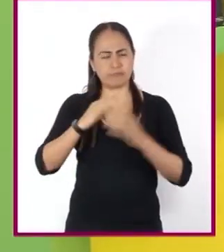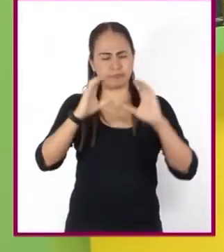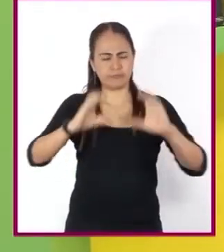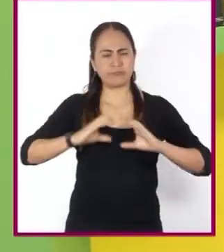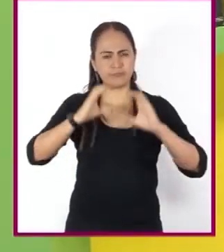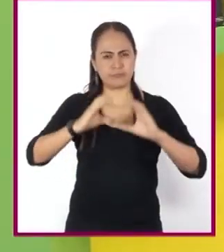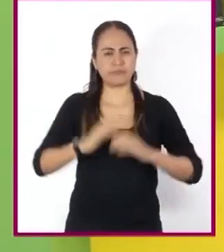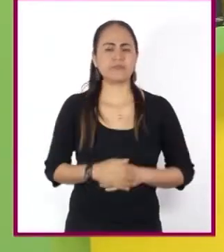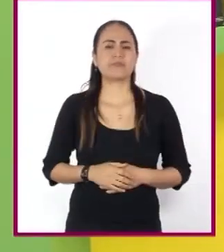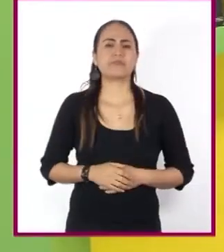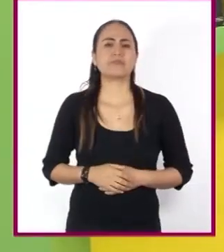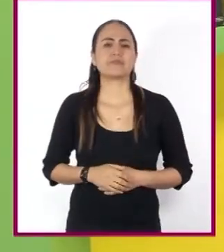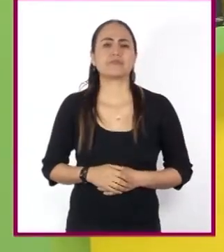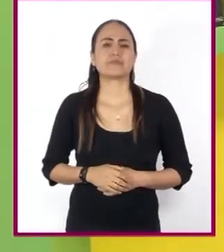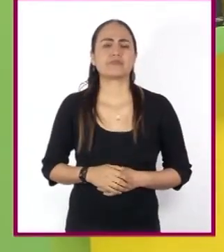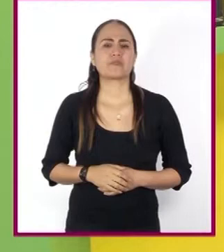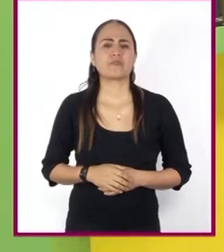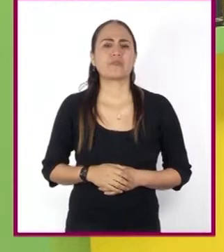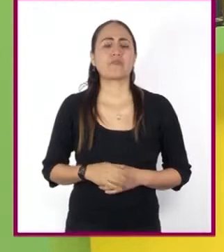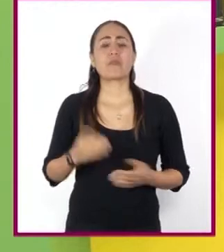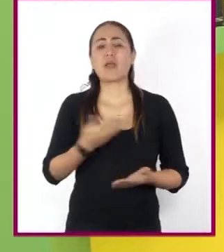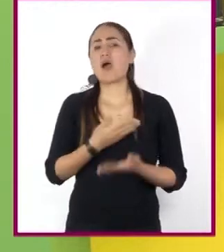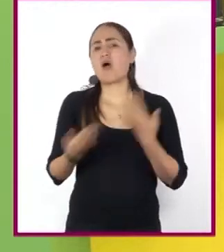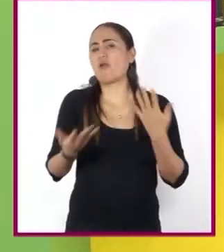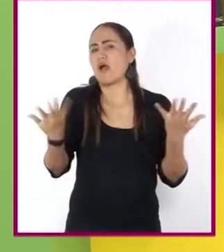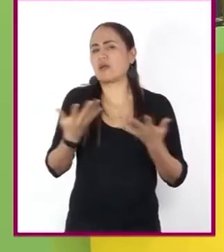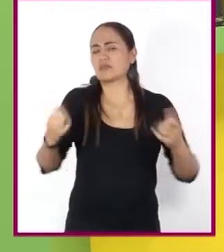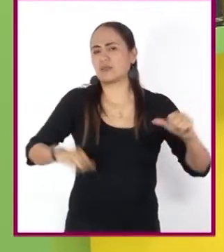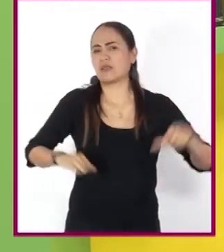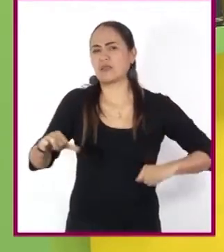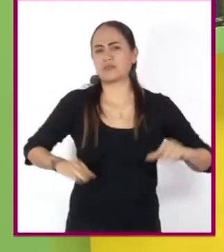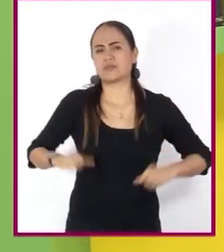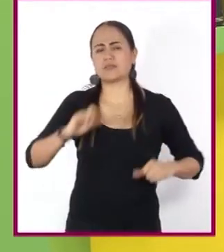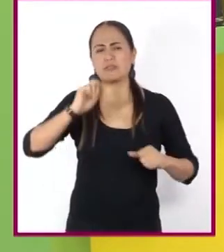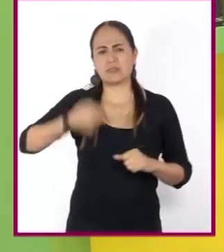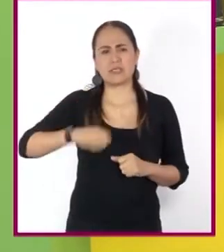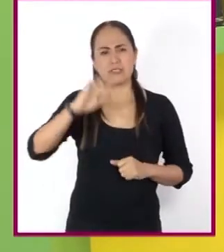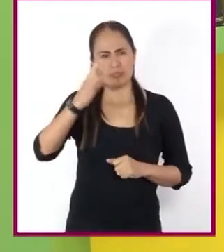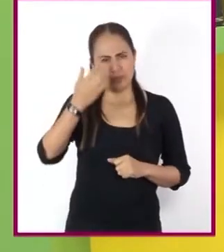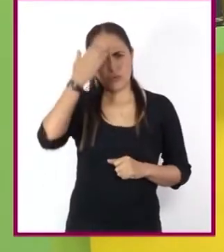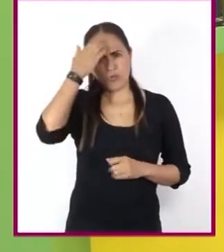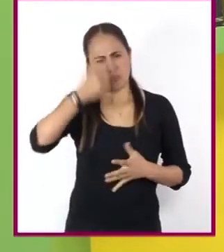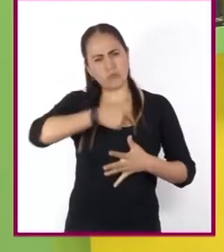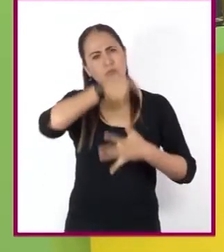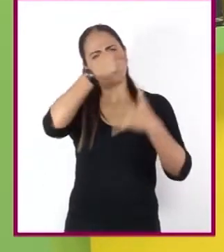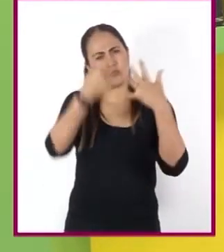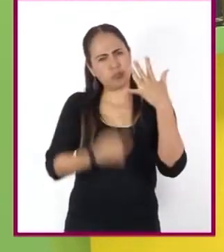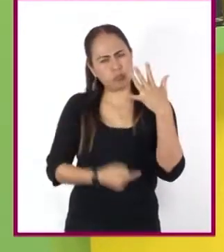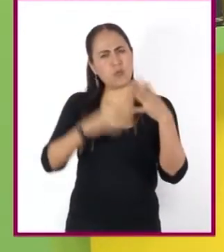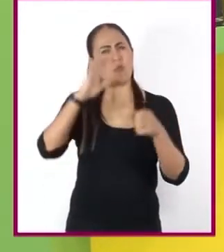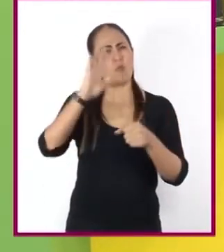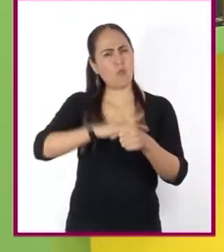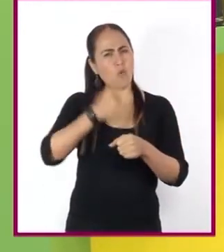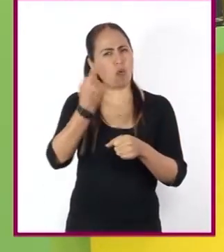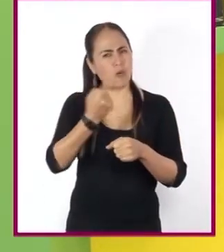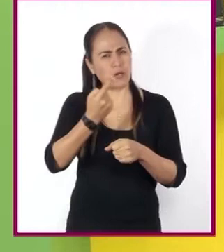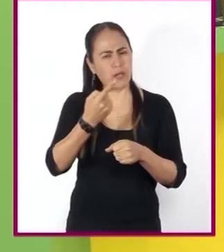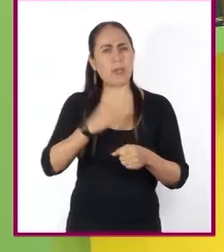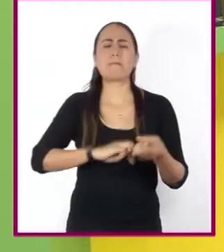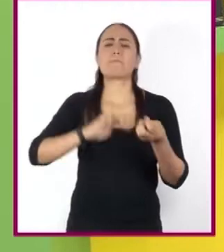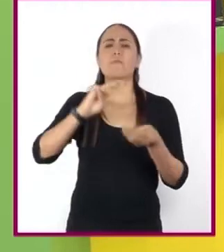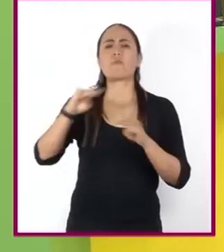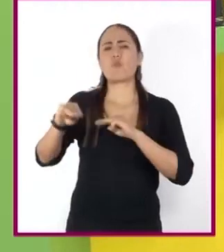El propósito que guiará la dinámica de hoy consiste en reconocer la multicausalidad del inicio del movimiento